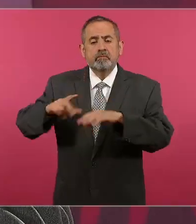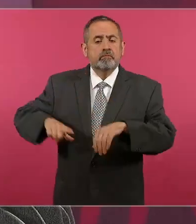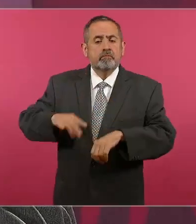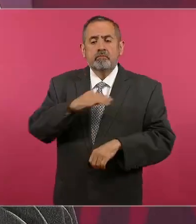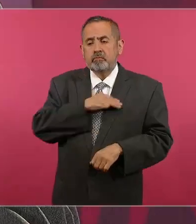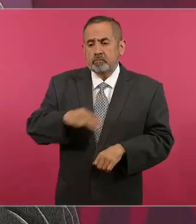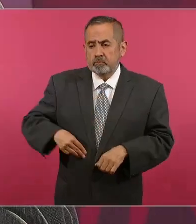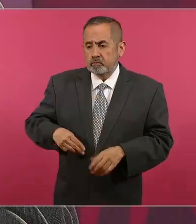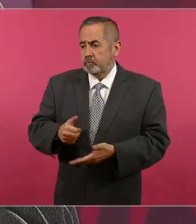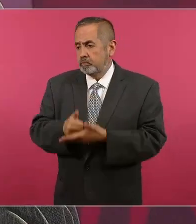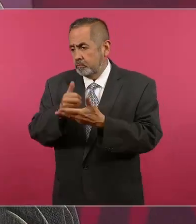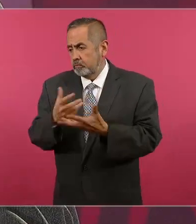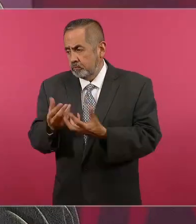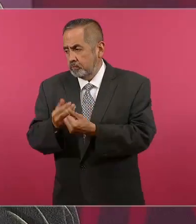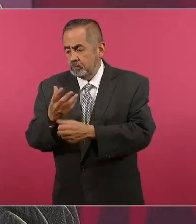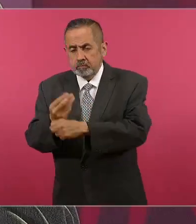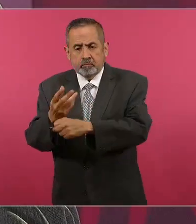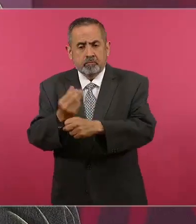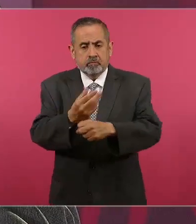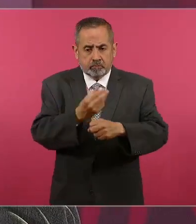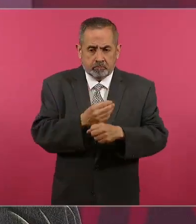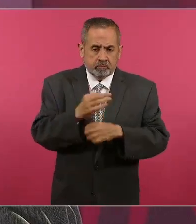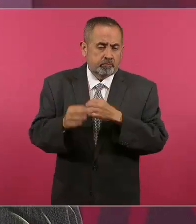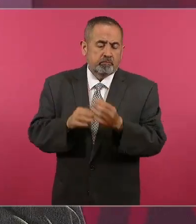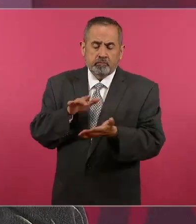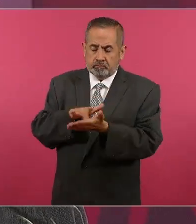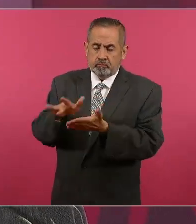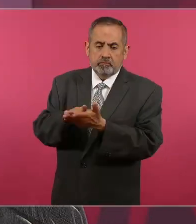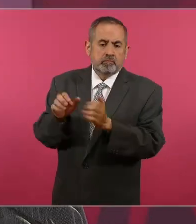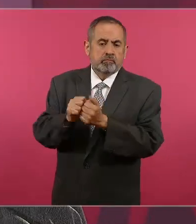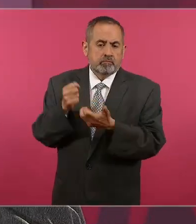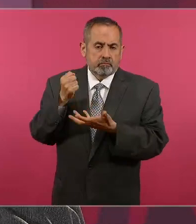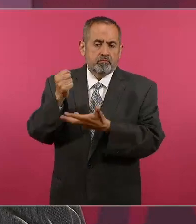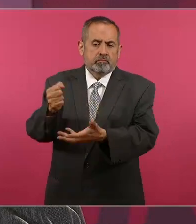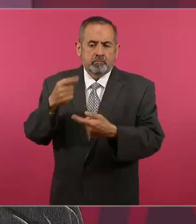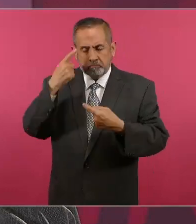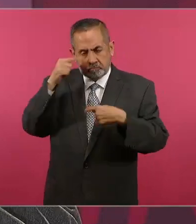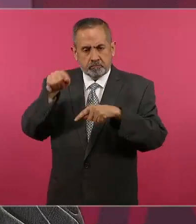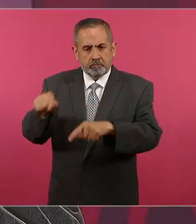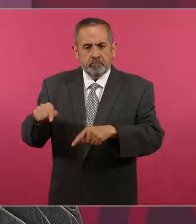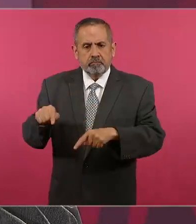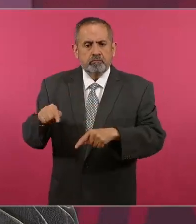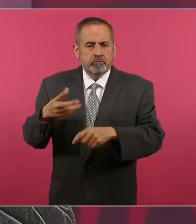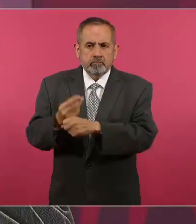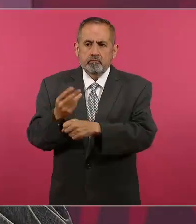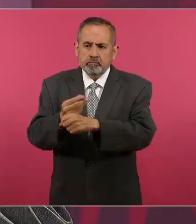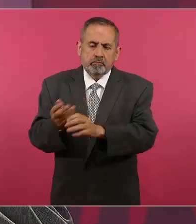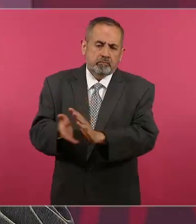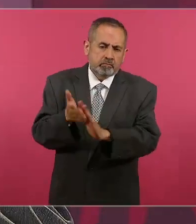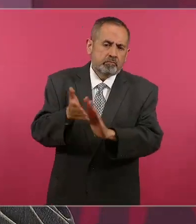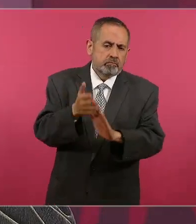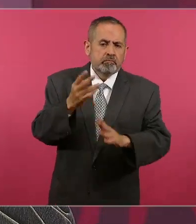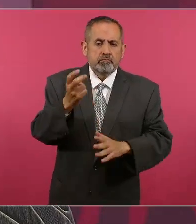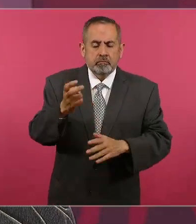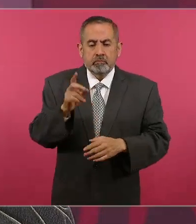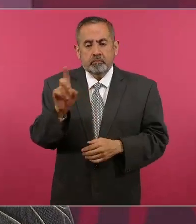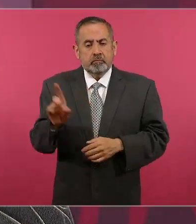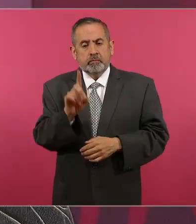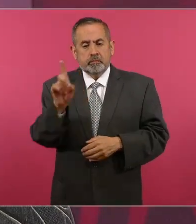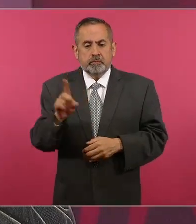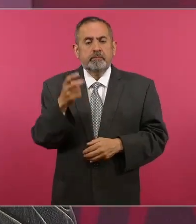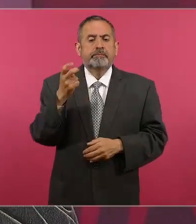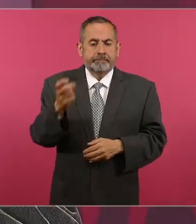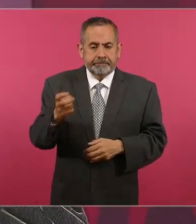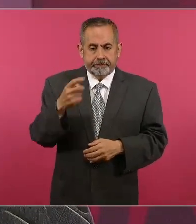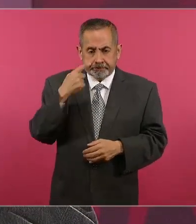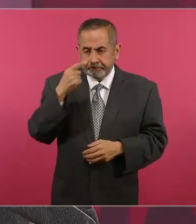municipales y se les está apoyando con presupuesto y están haciendo obras. Entonces, el domingo